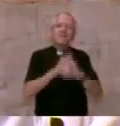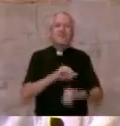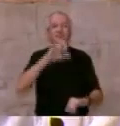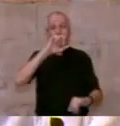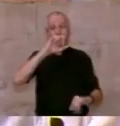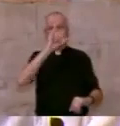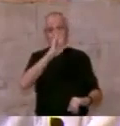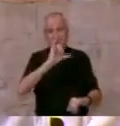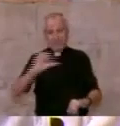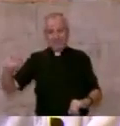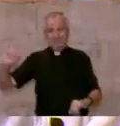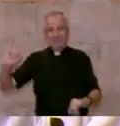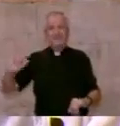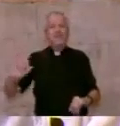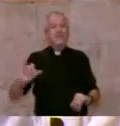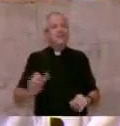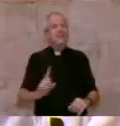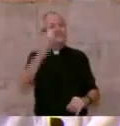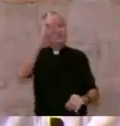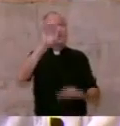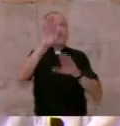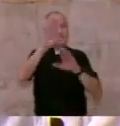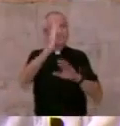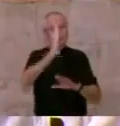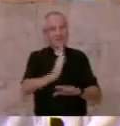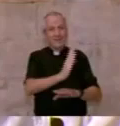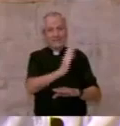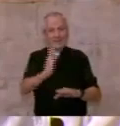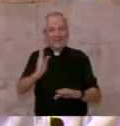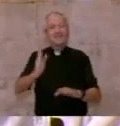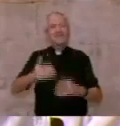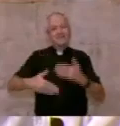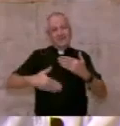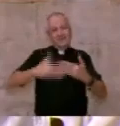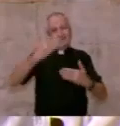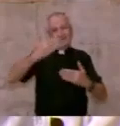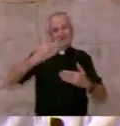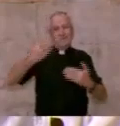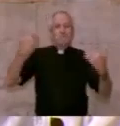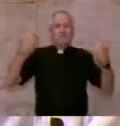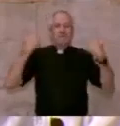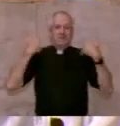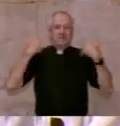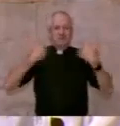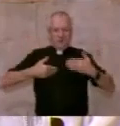obispo Sergi, y que el Señor bendiga el ministerio que hoy comienzas.